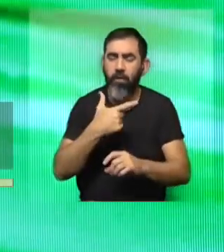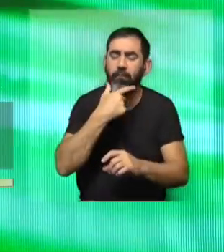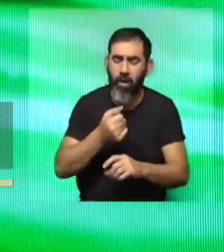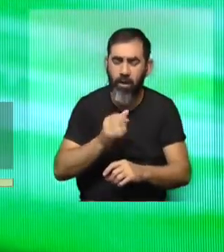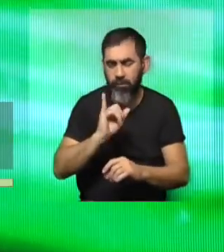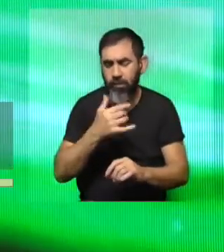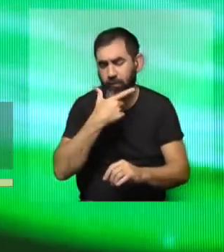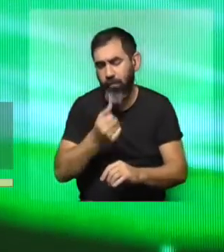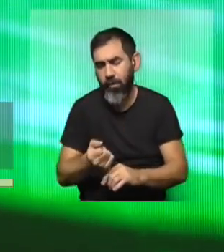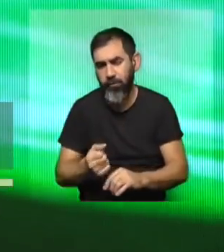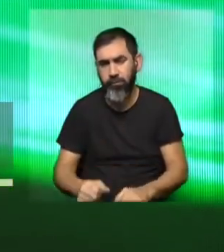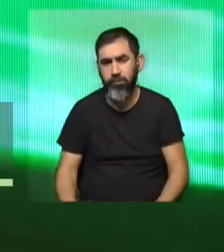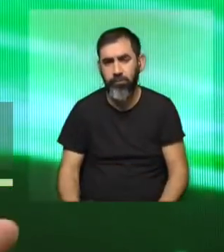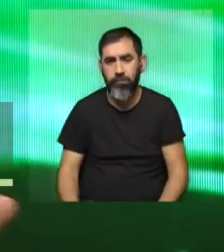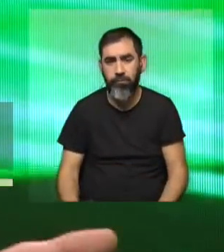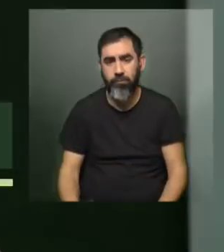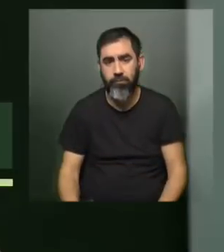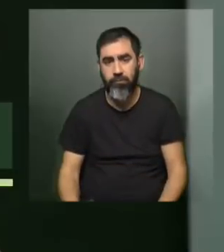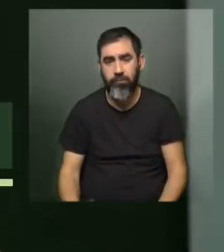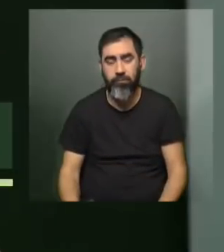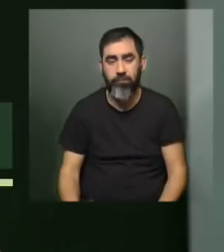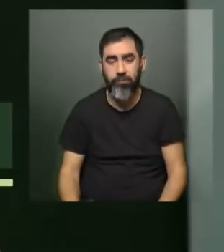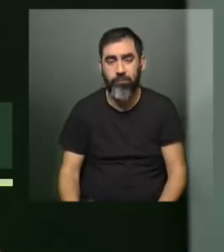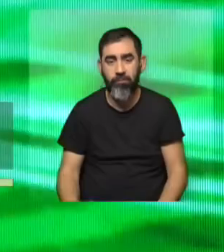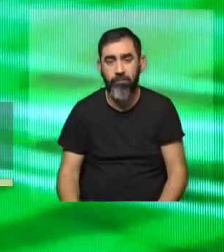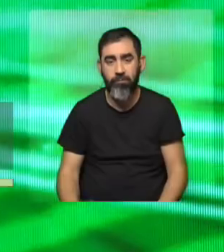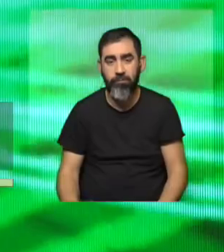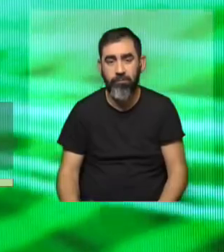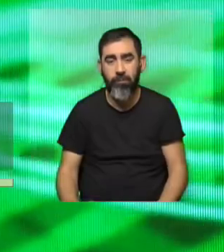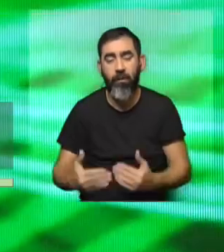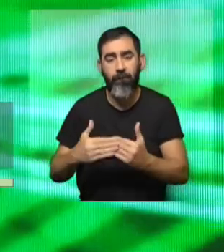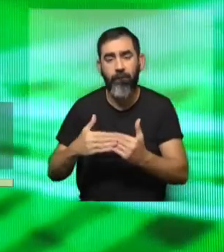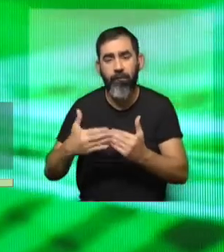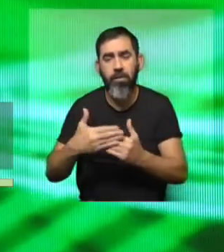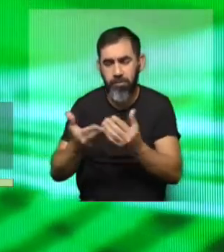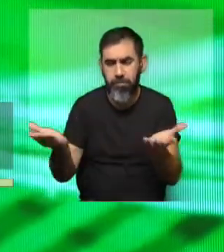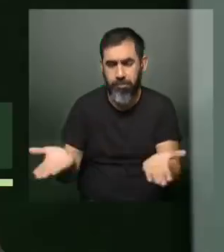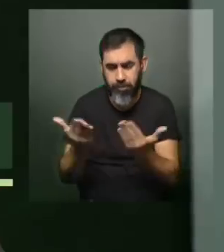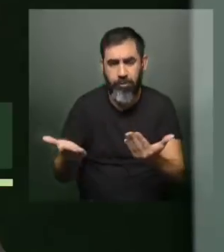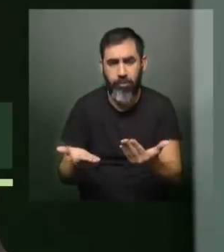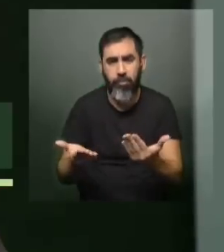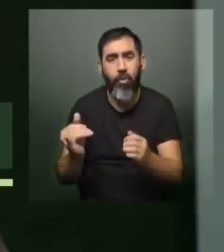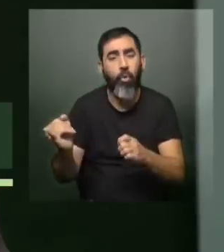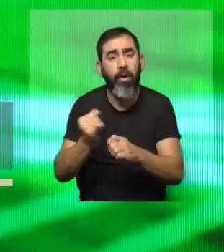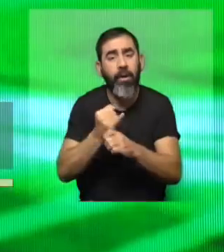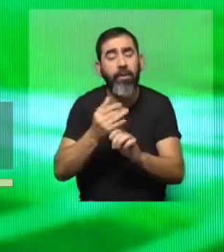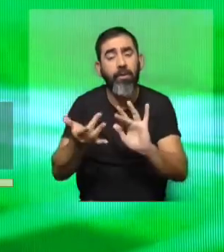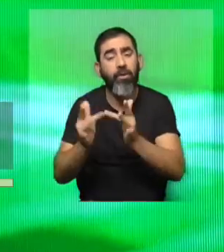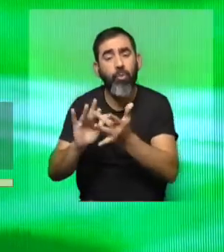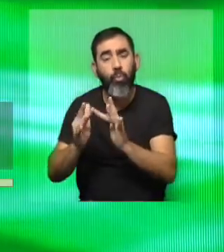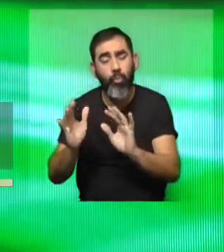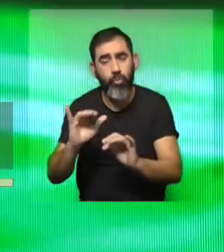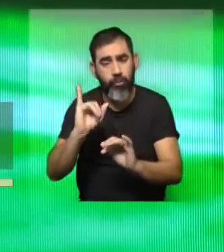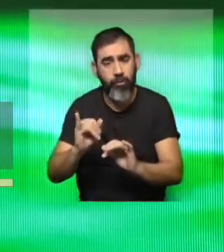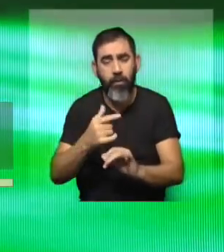Sí este vecinos no sí sí los vecinos están proactivos pero el trabajo de interinstitucional Sí sí